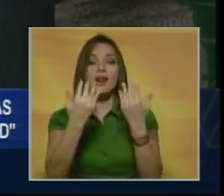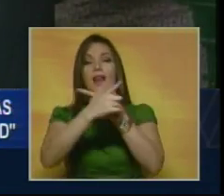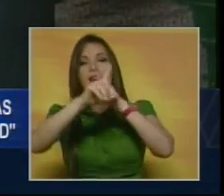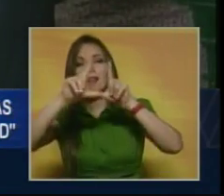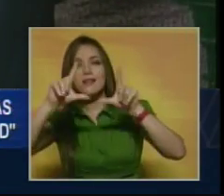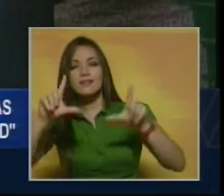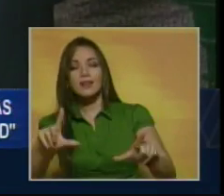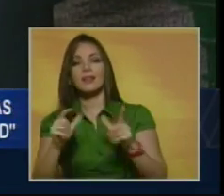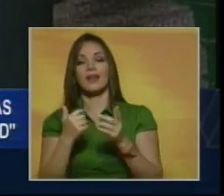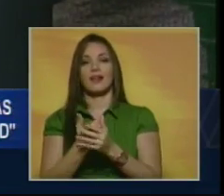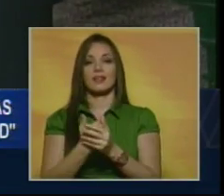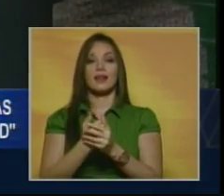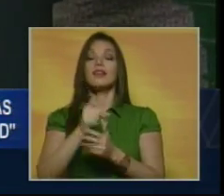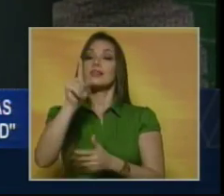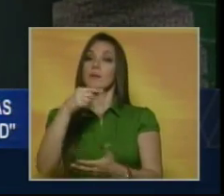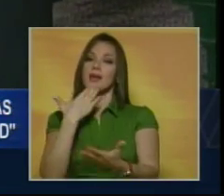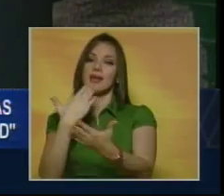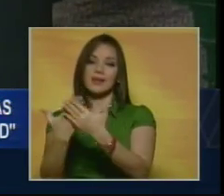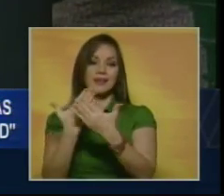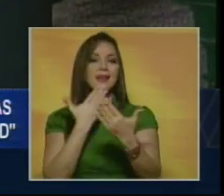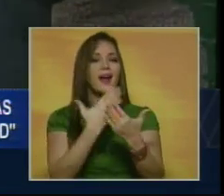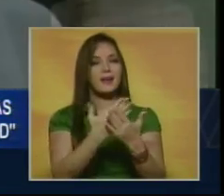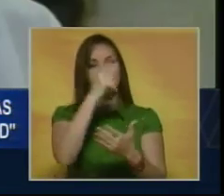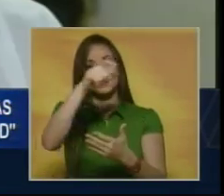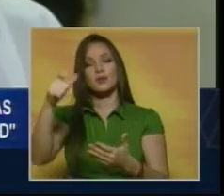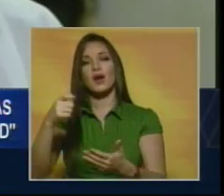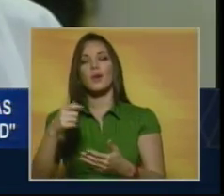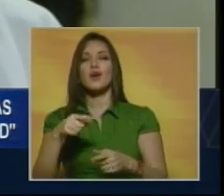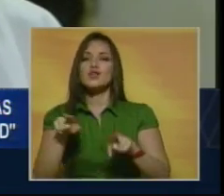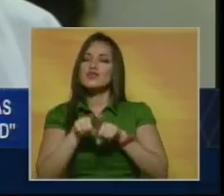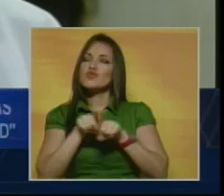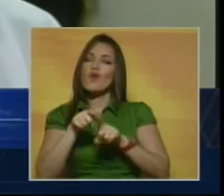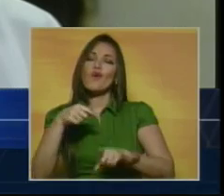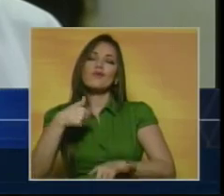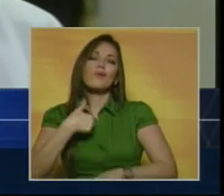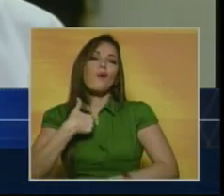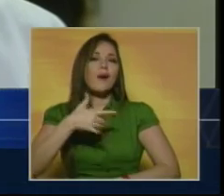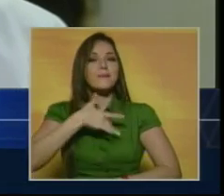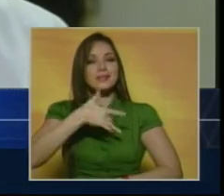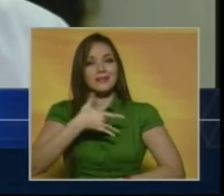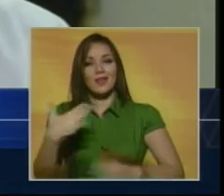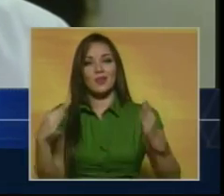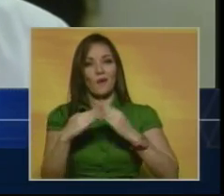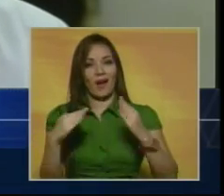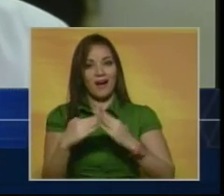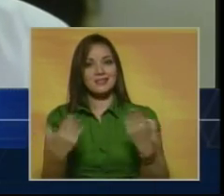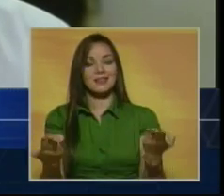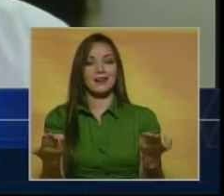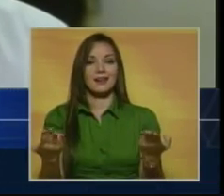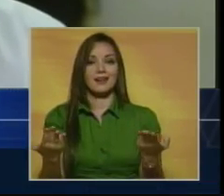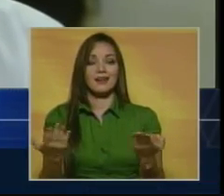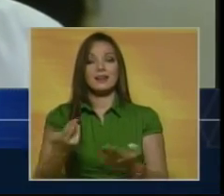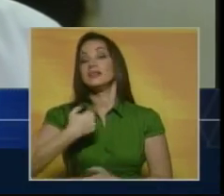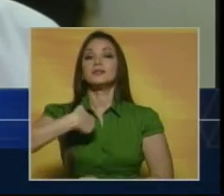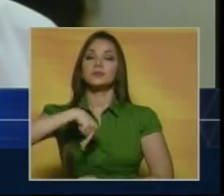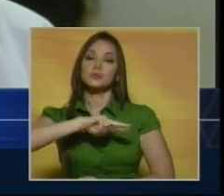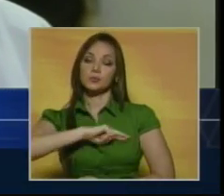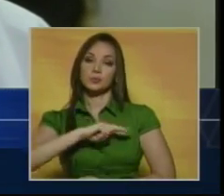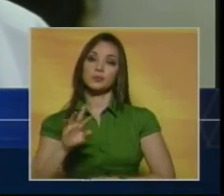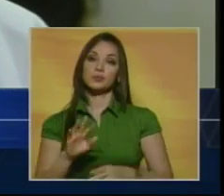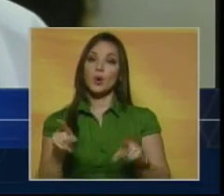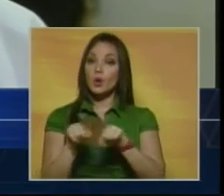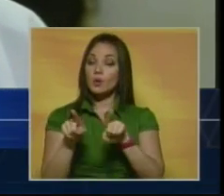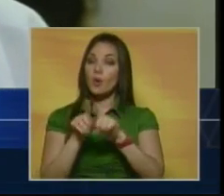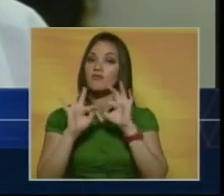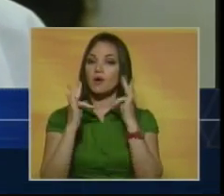Igualmente agradeció a los cubanos por hacerlo sentir como en casa. Estamos en familia